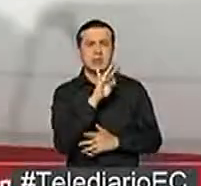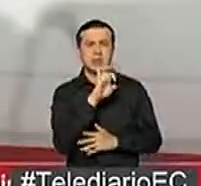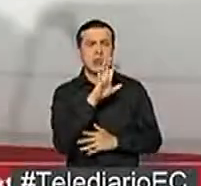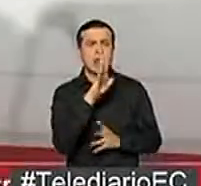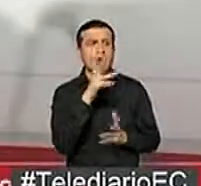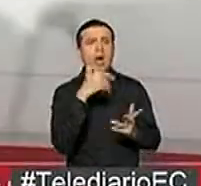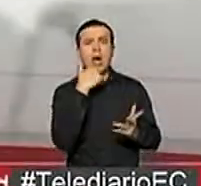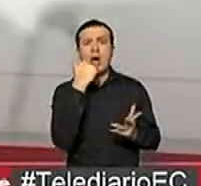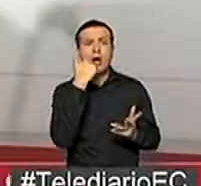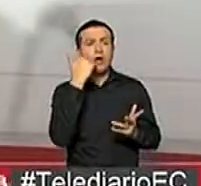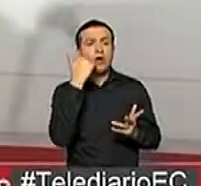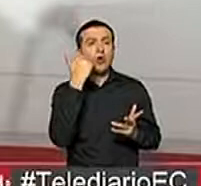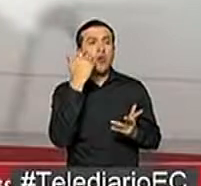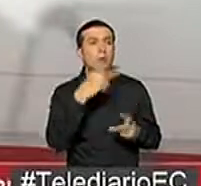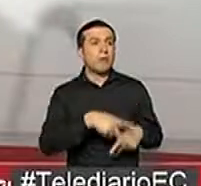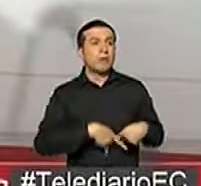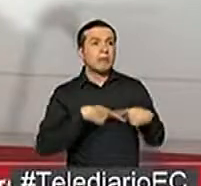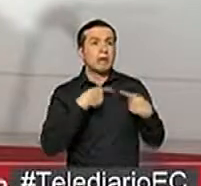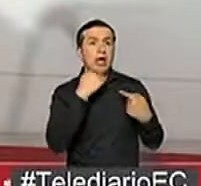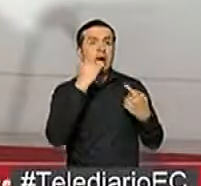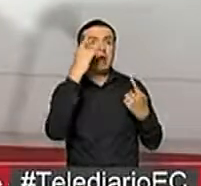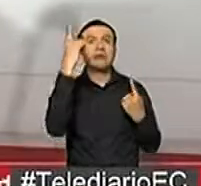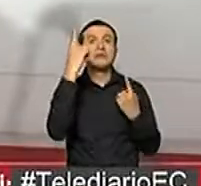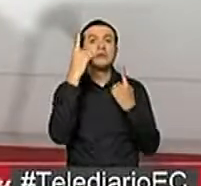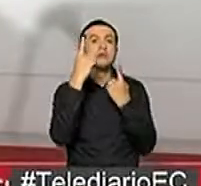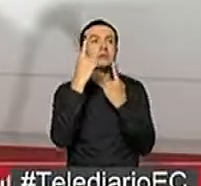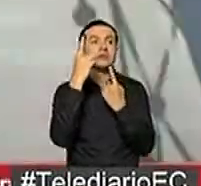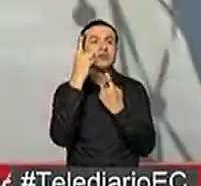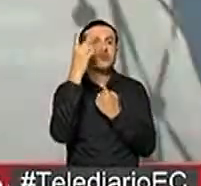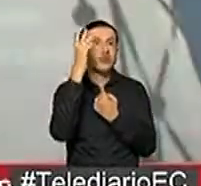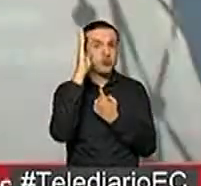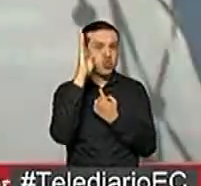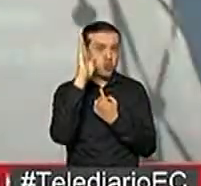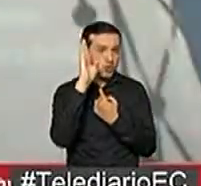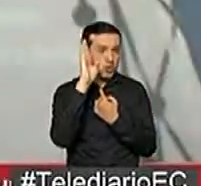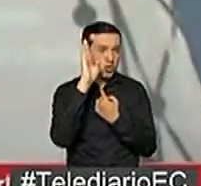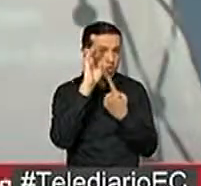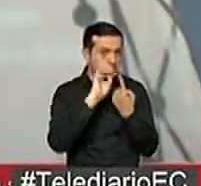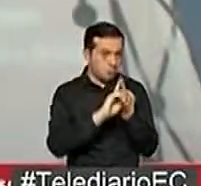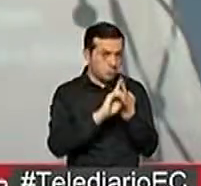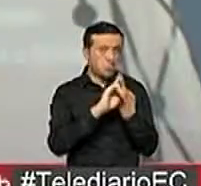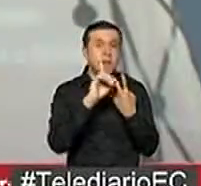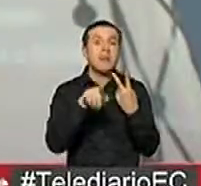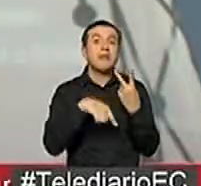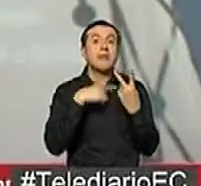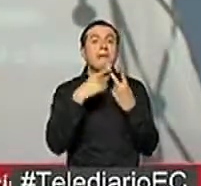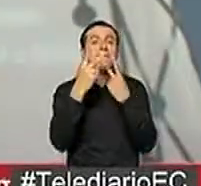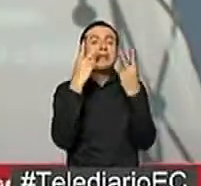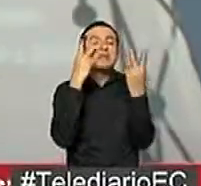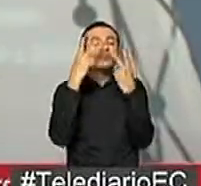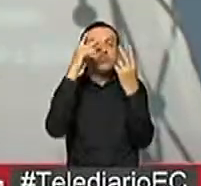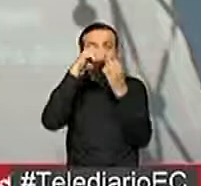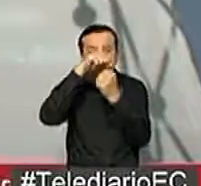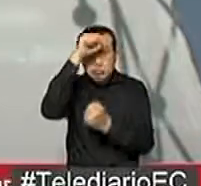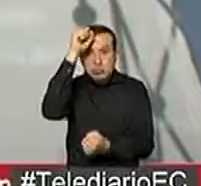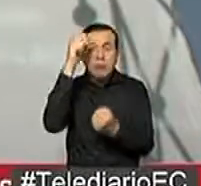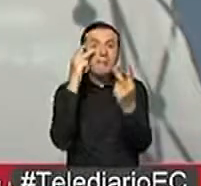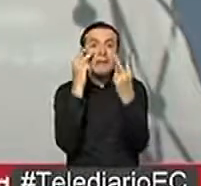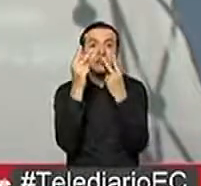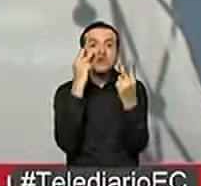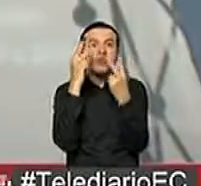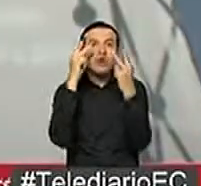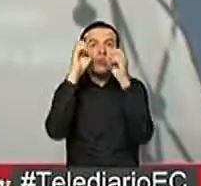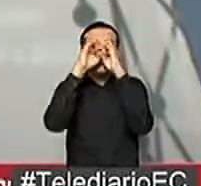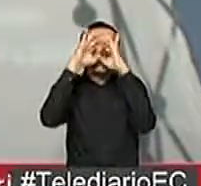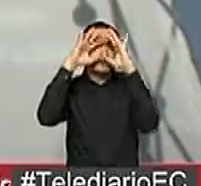actividades espirituales para acercarse a una divinidad? Sí, por un lado sí, pero por otro lado también visiones. Literalmente